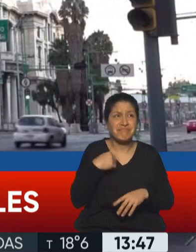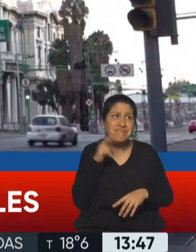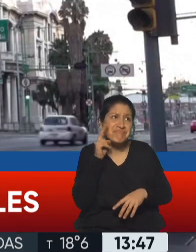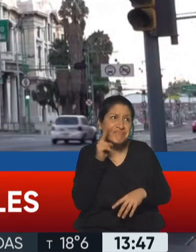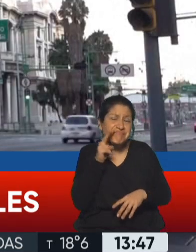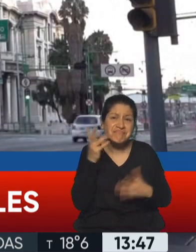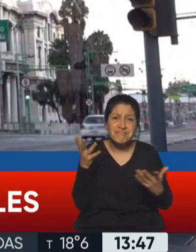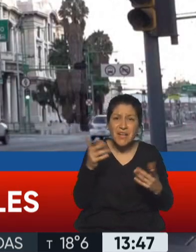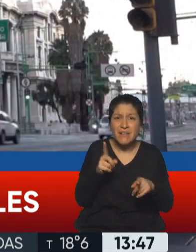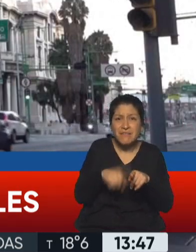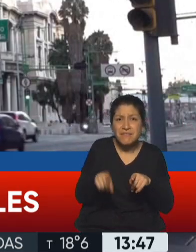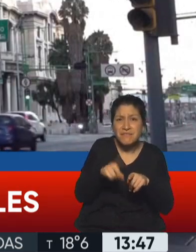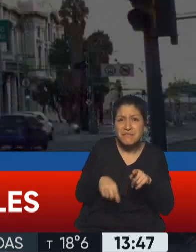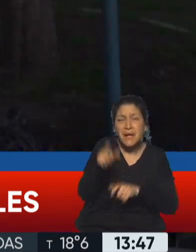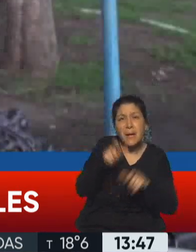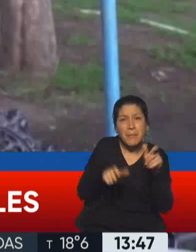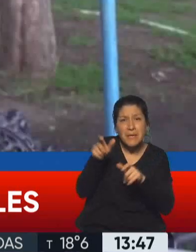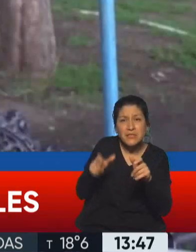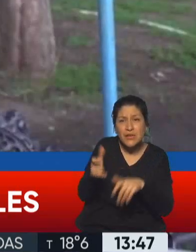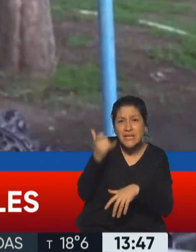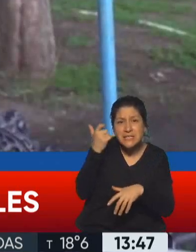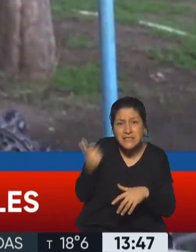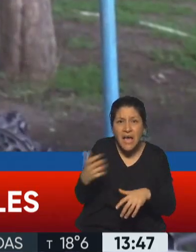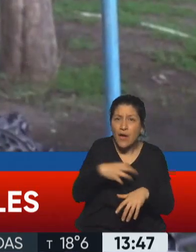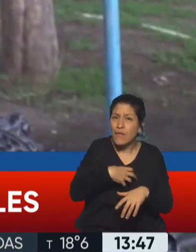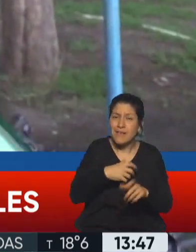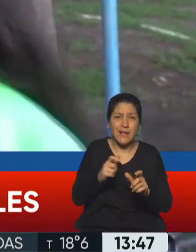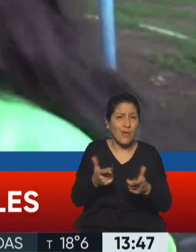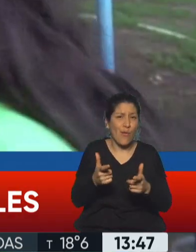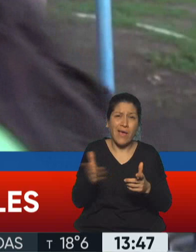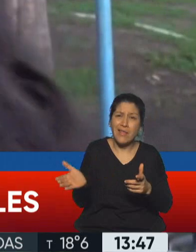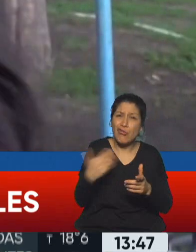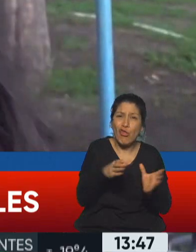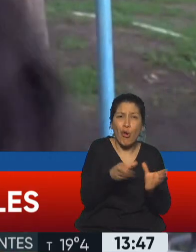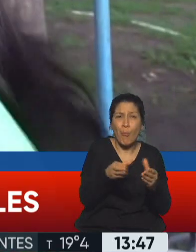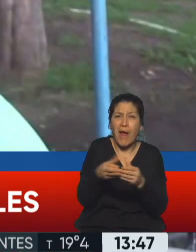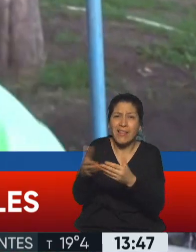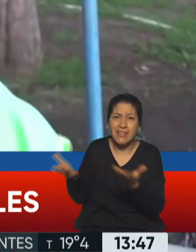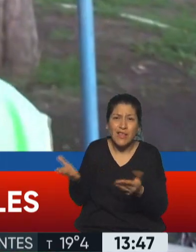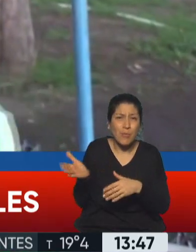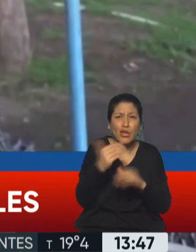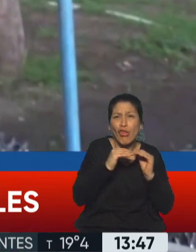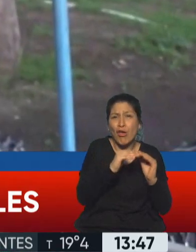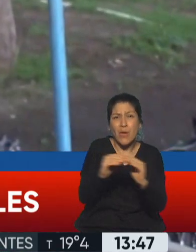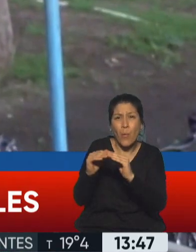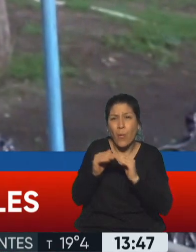nada. La gente está ya ahora muy desconfiada de todos los partidos porque son enteramente